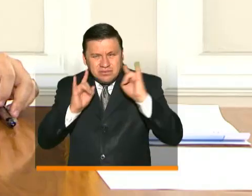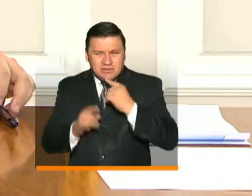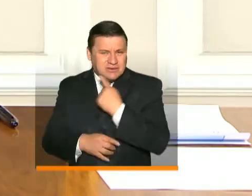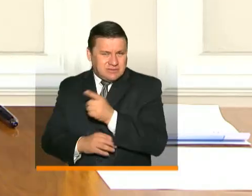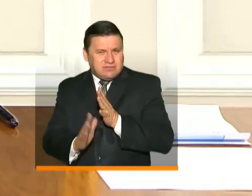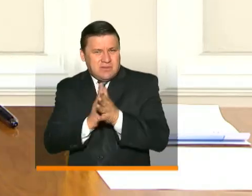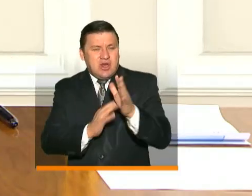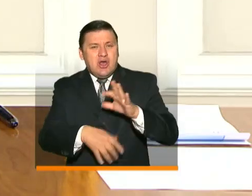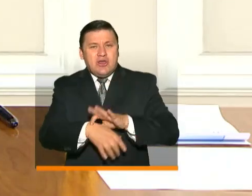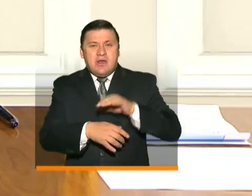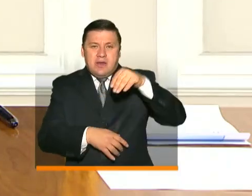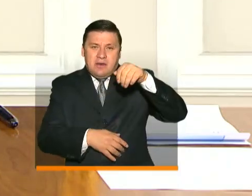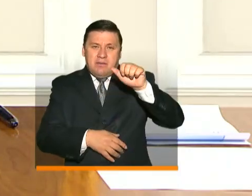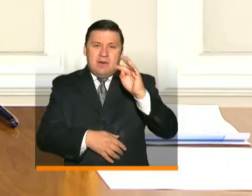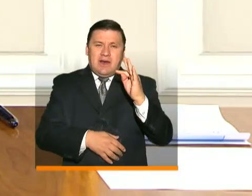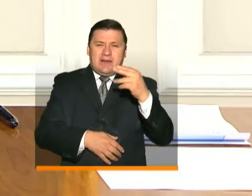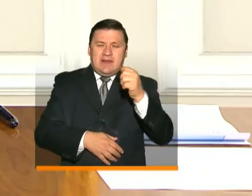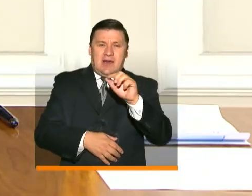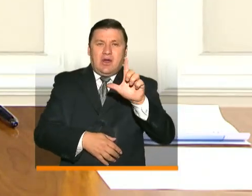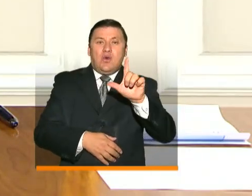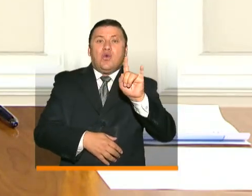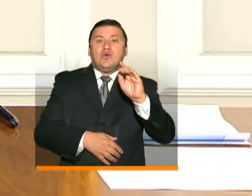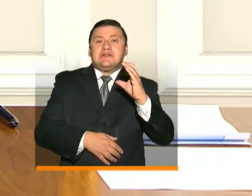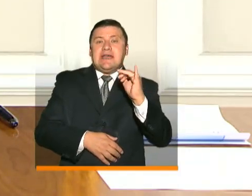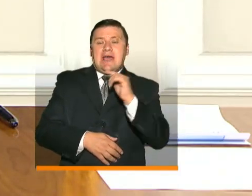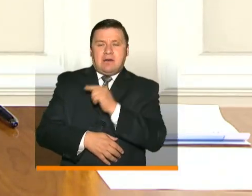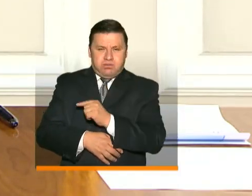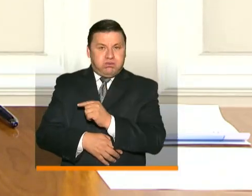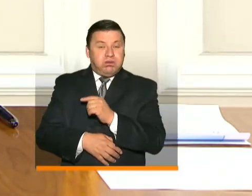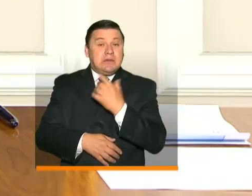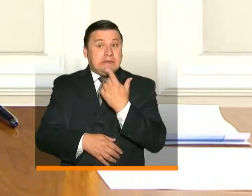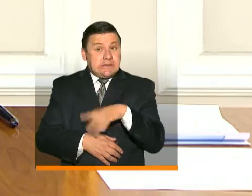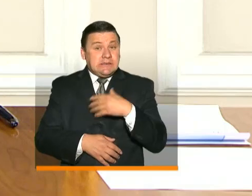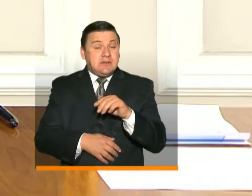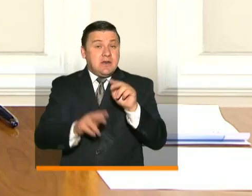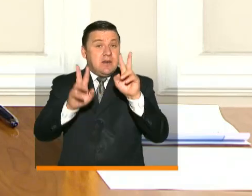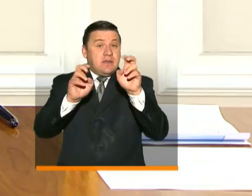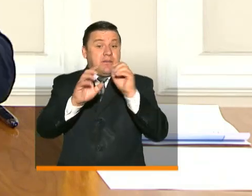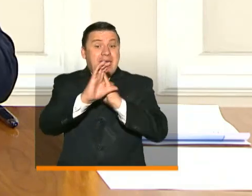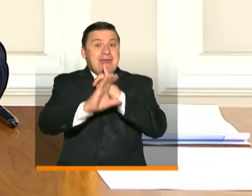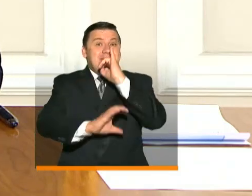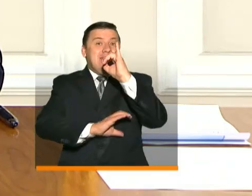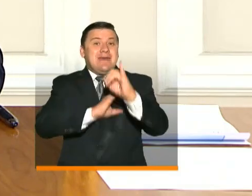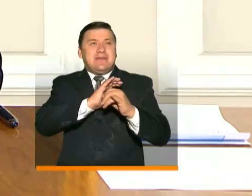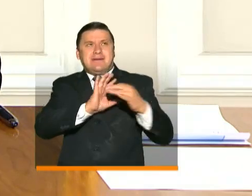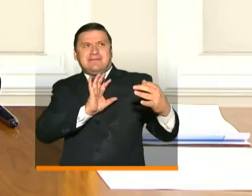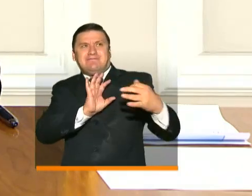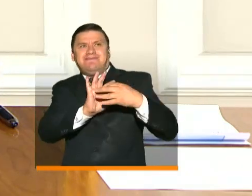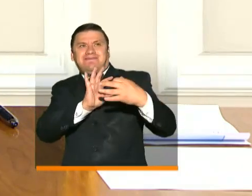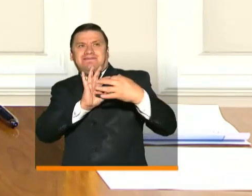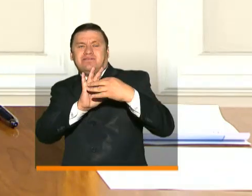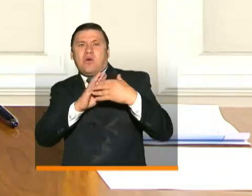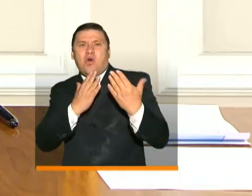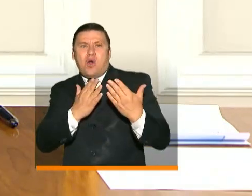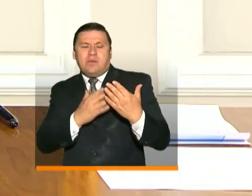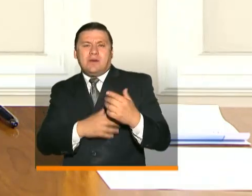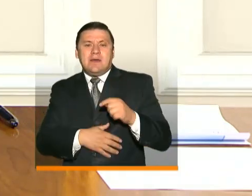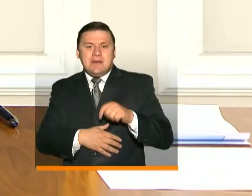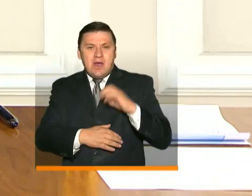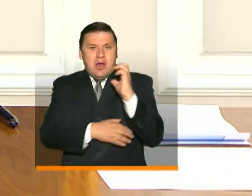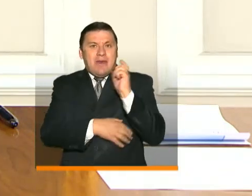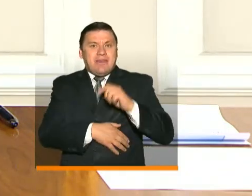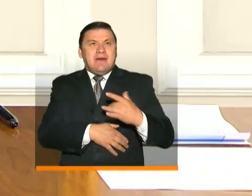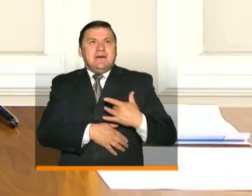parte de la doctora Marta Lucía, esta misión de internacionalización surge y se quiere hacer sentir